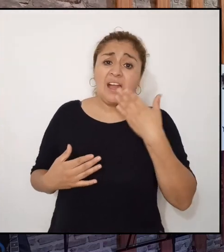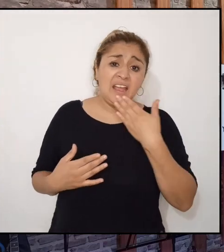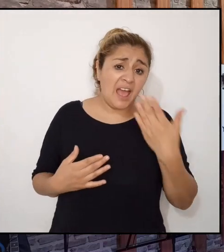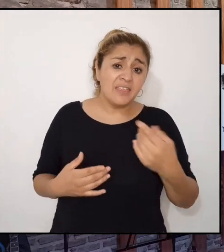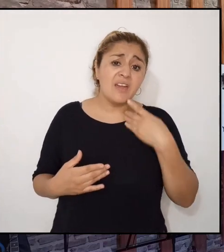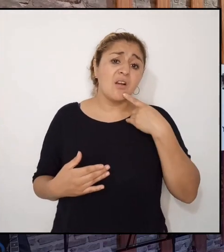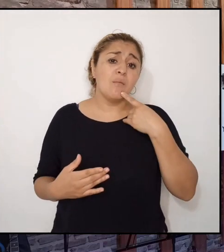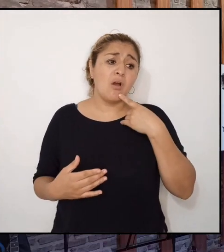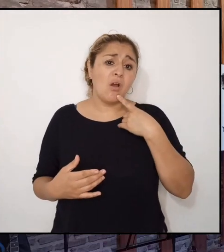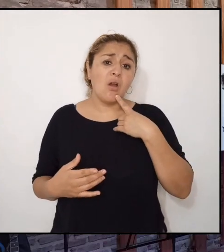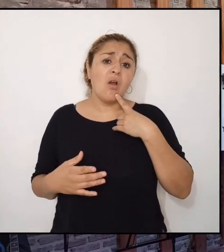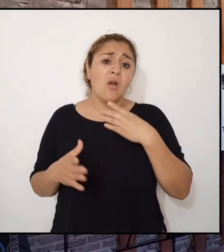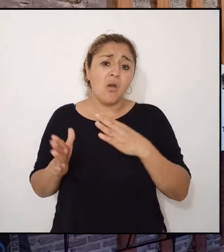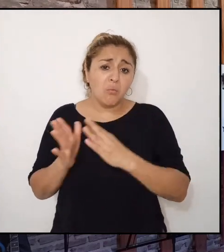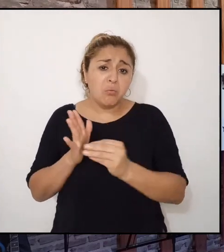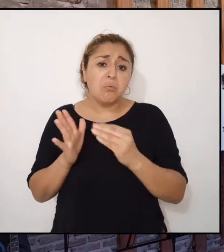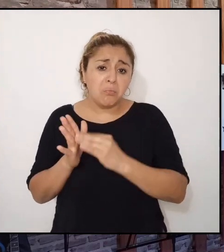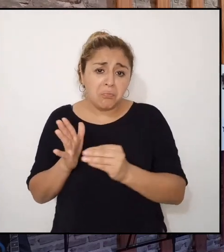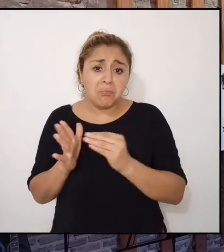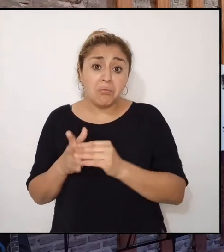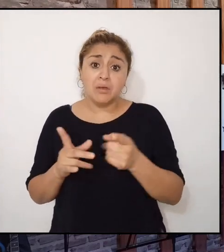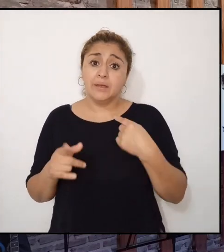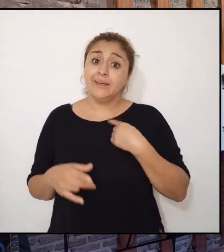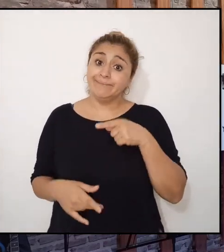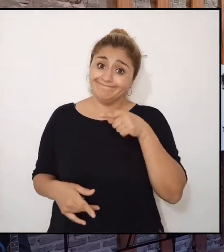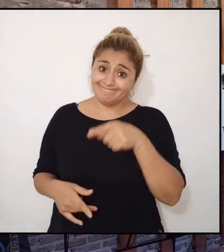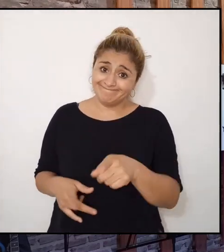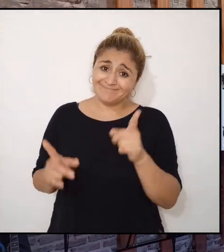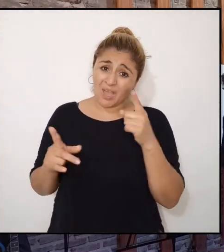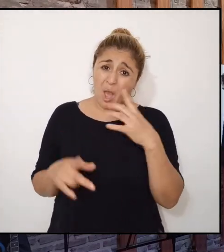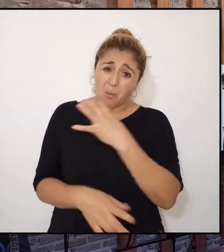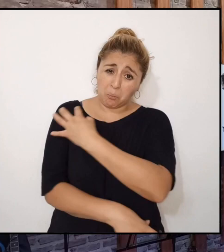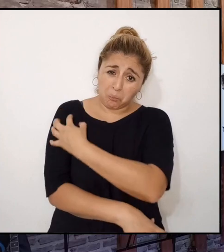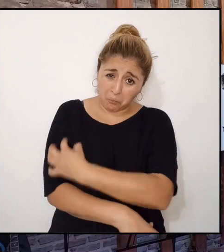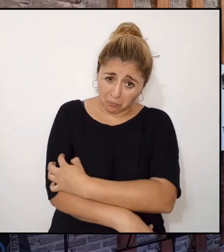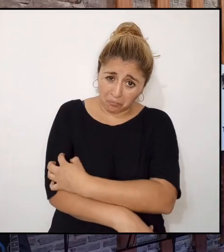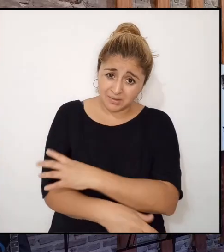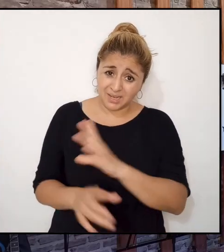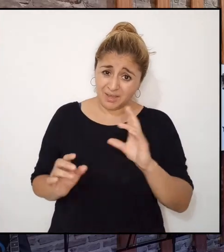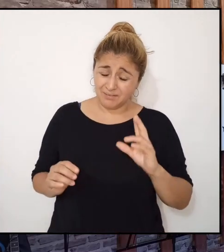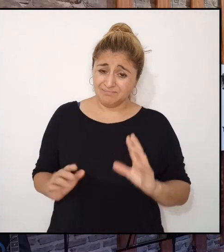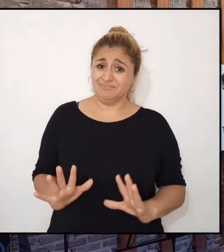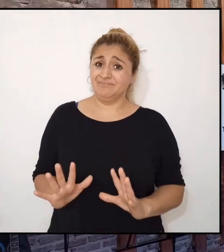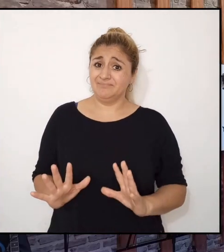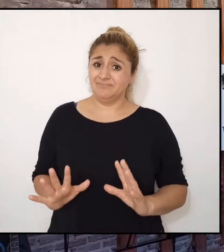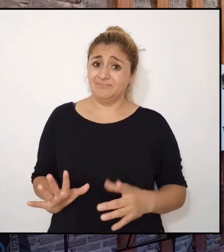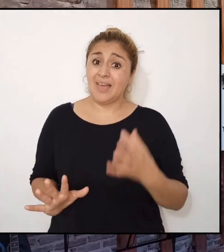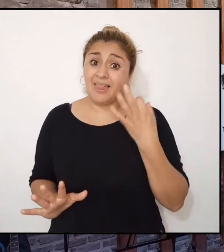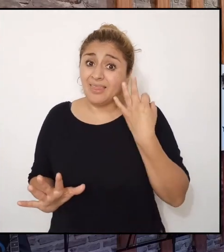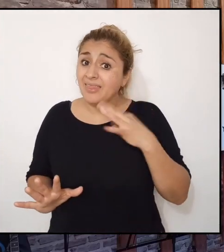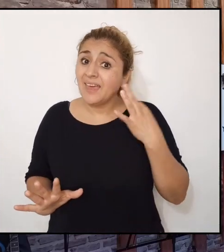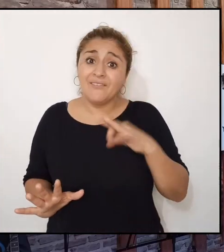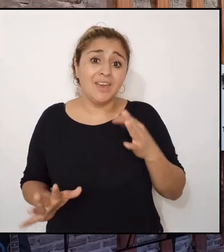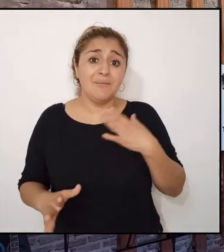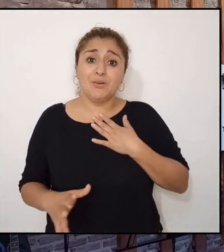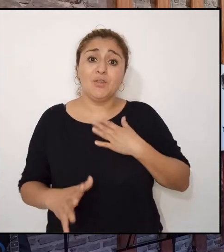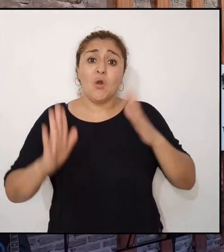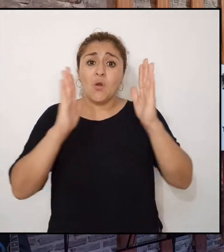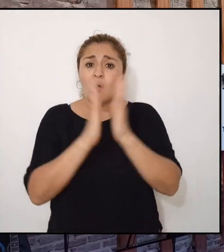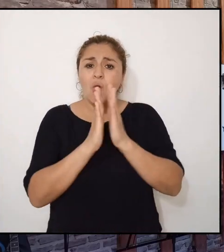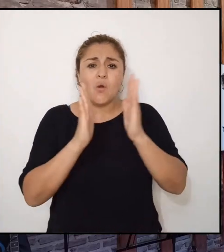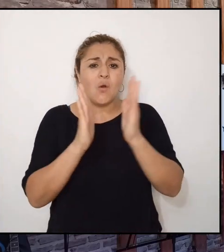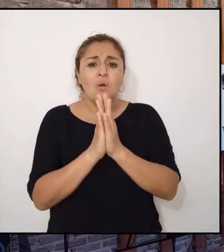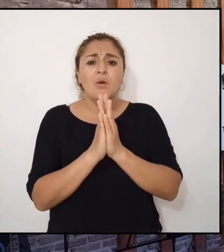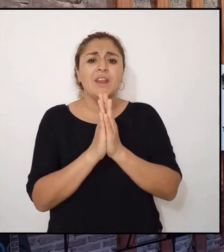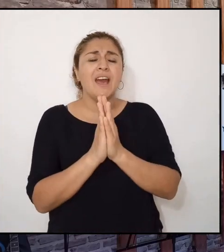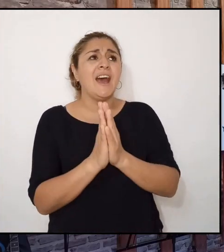alcanza, no sirve para conocer a Dios. Tiene que ser una oración donde yo estoy buscando, donde leo la palabra, le digo: